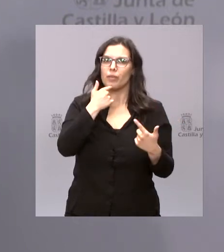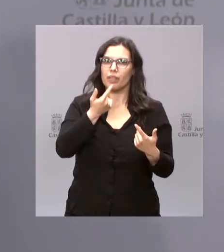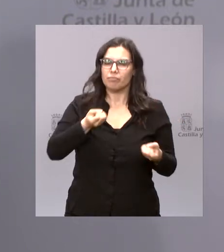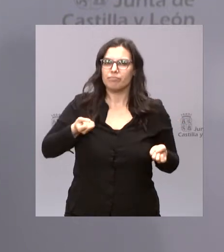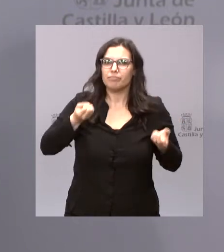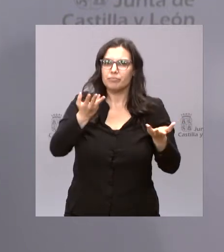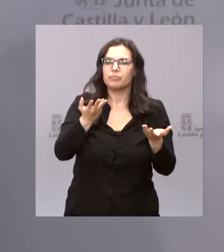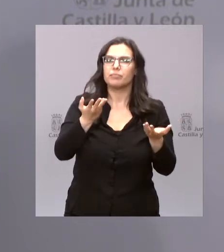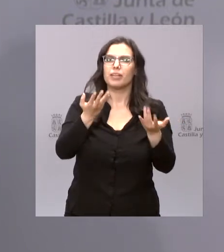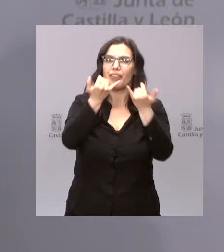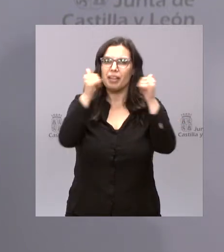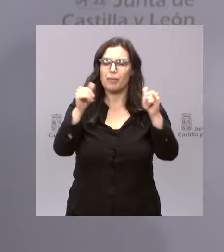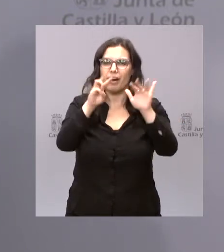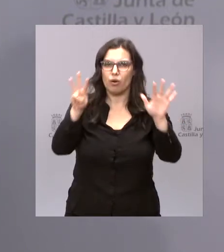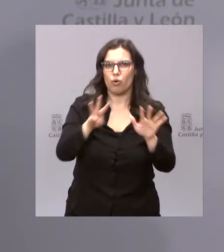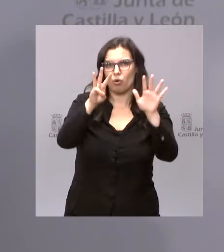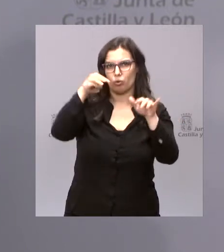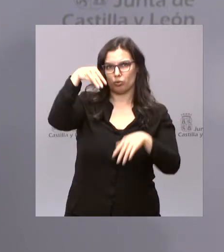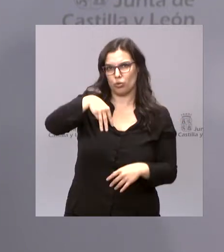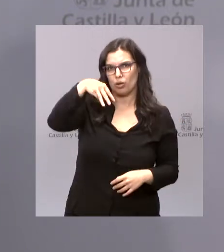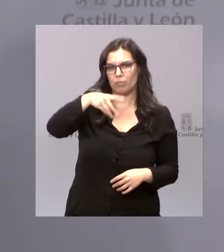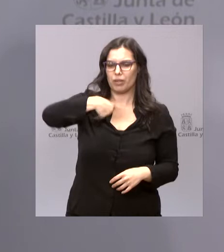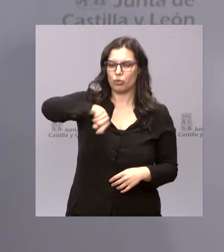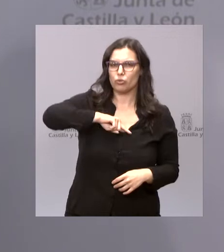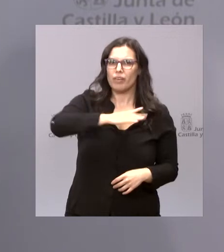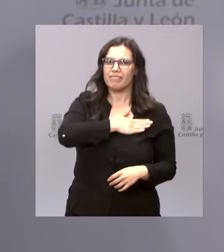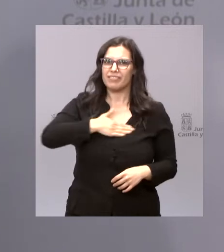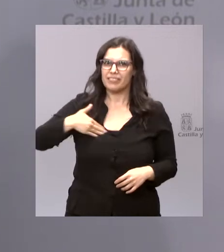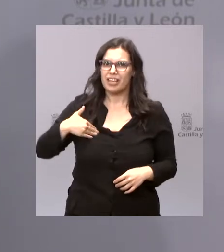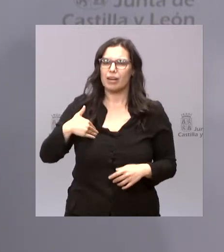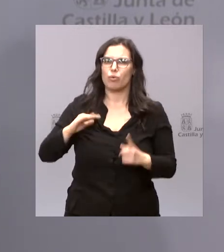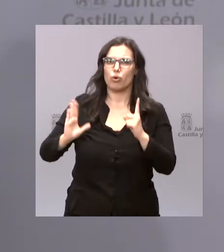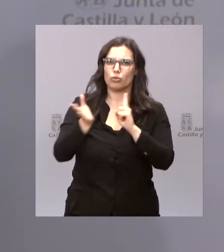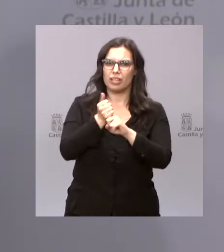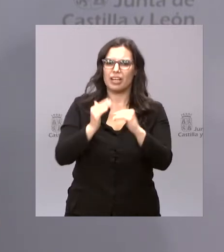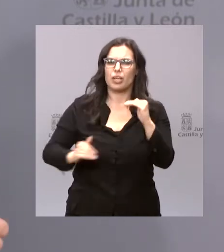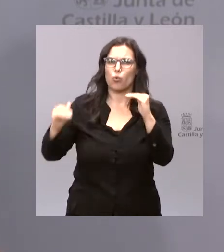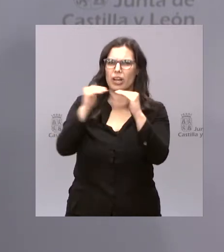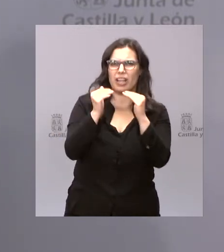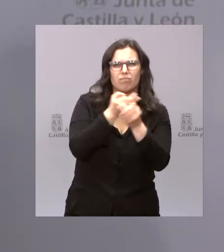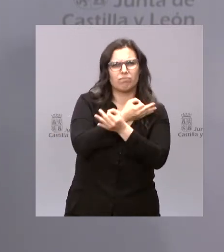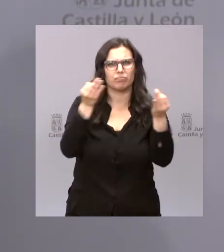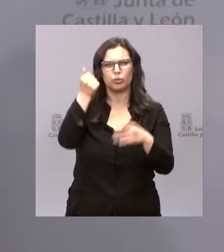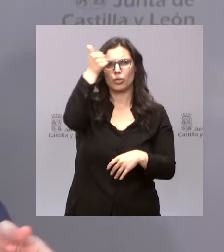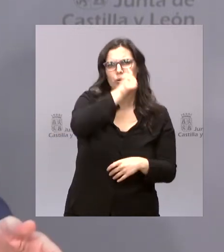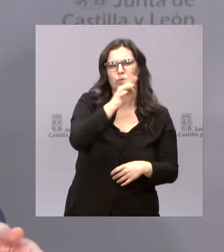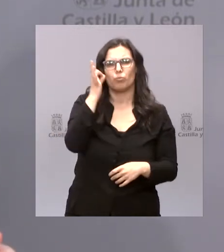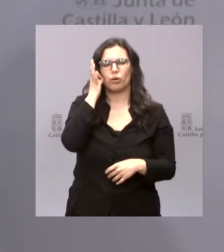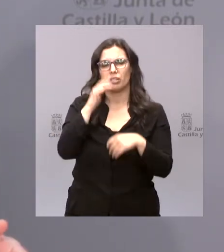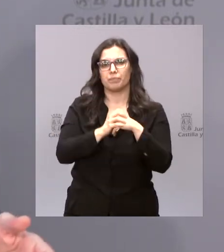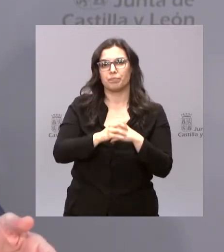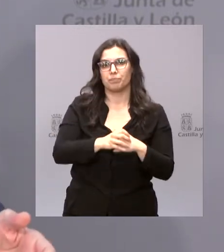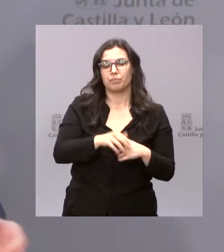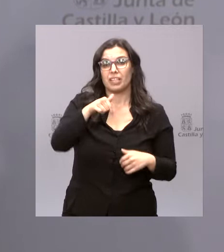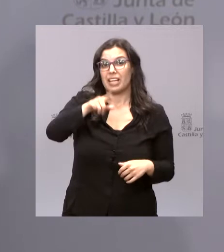celebrar el 8M. Queremos conseguir la plena igualdad entre mujeres y hombres. Este año, con la